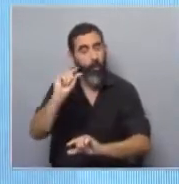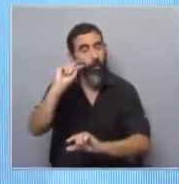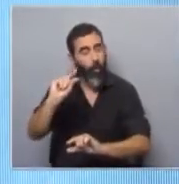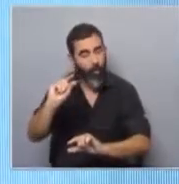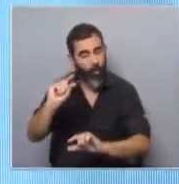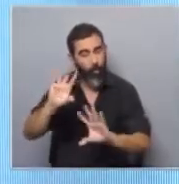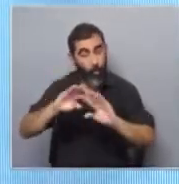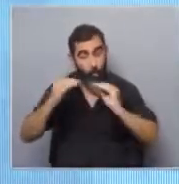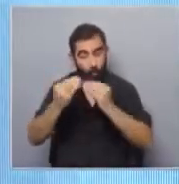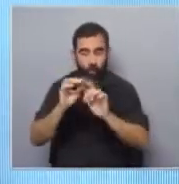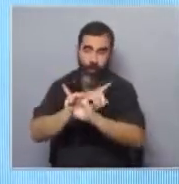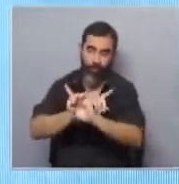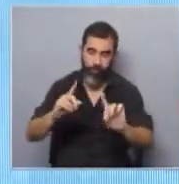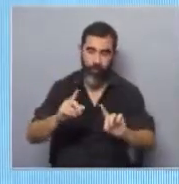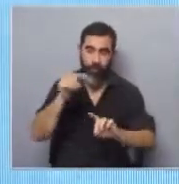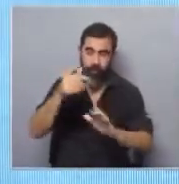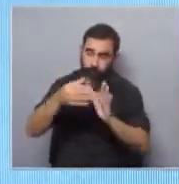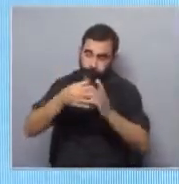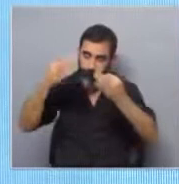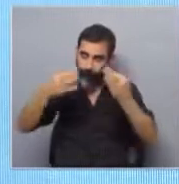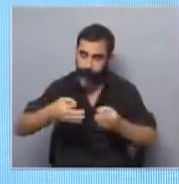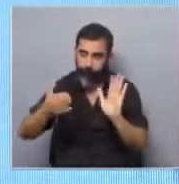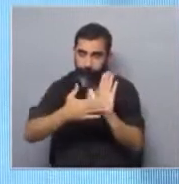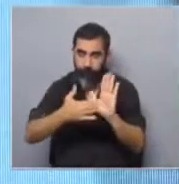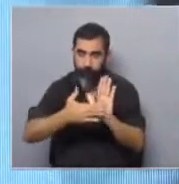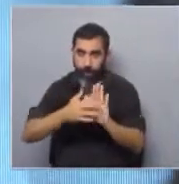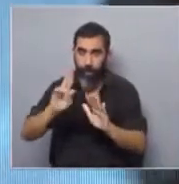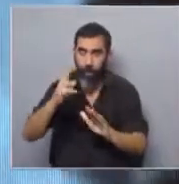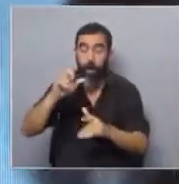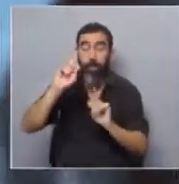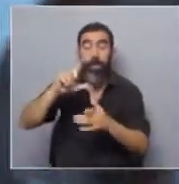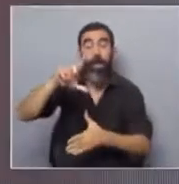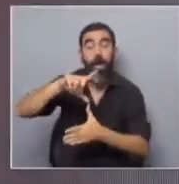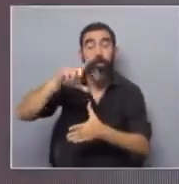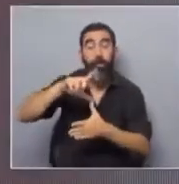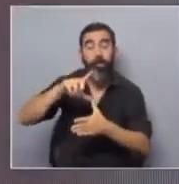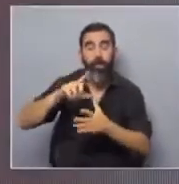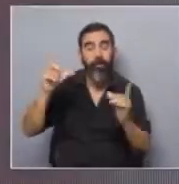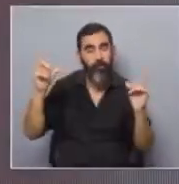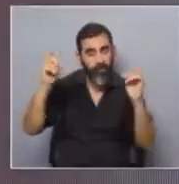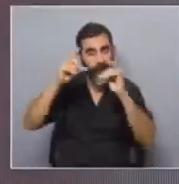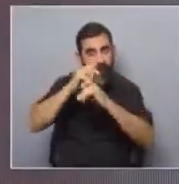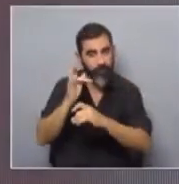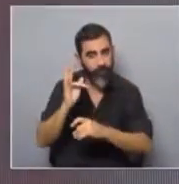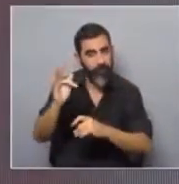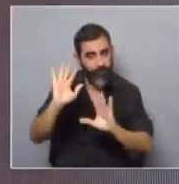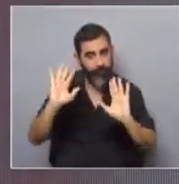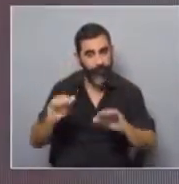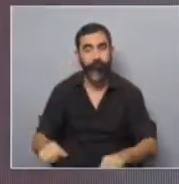escasas. Y que eso se plasme, yo creo que al Uruguay y a América Latina toda le va a costar. Le va a